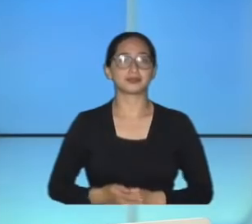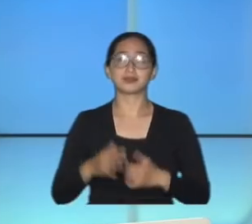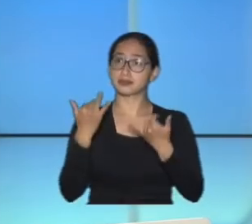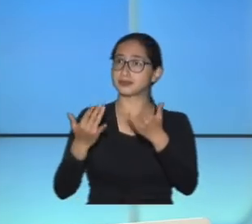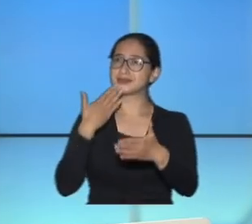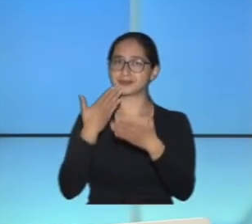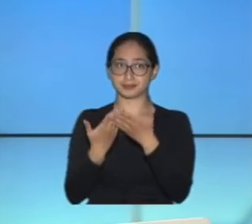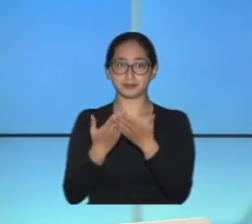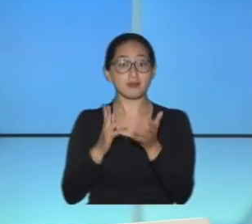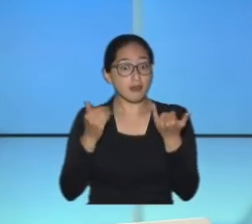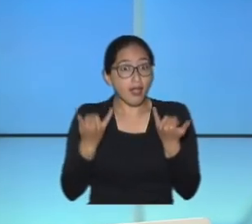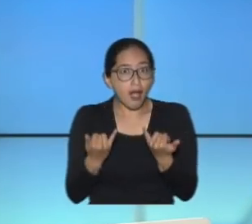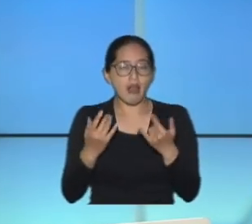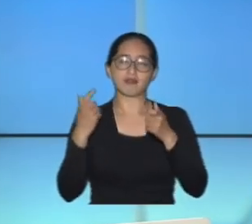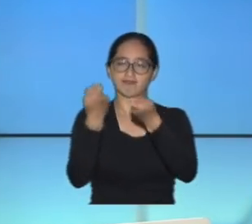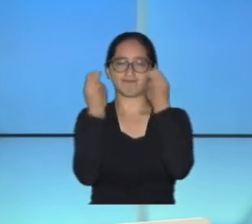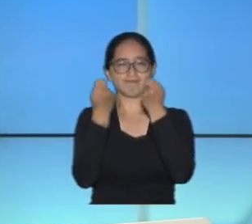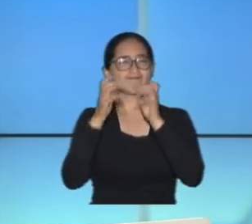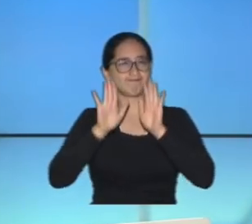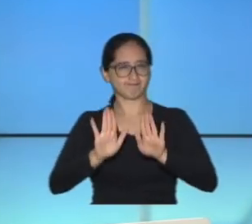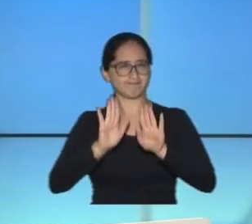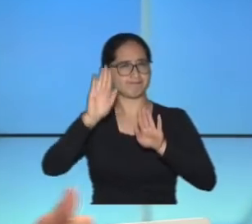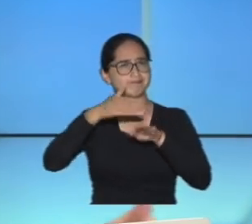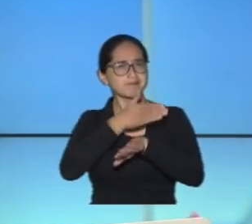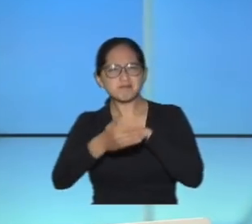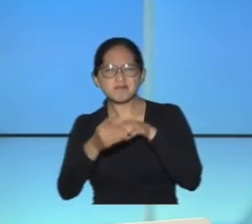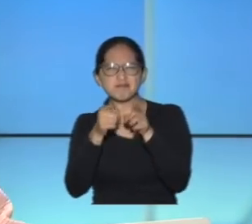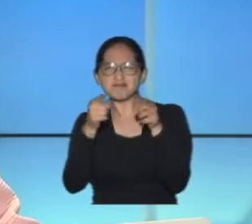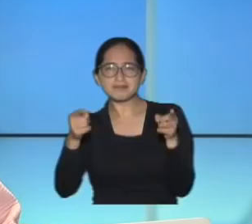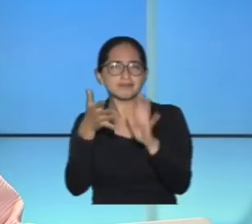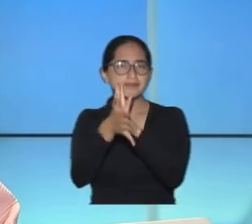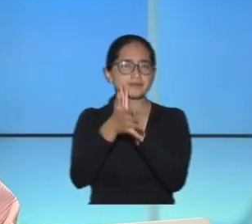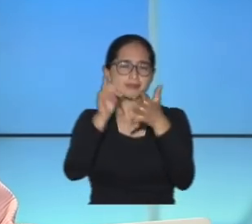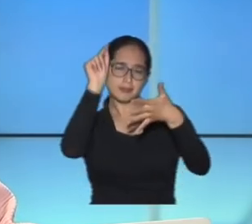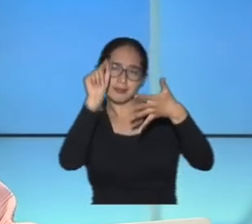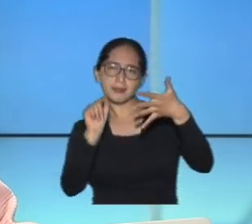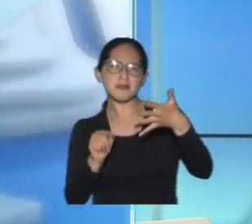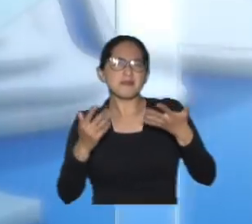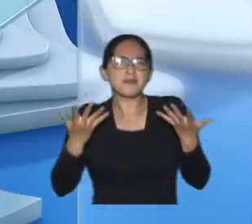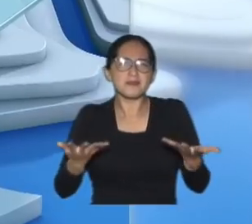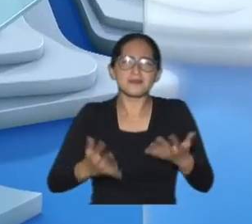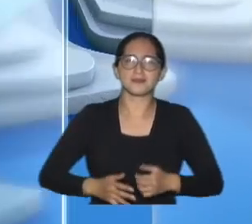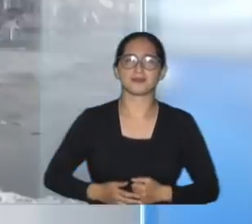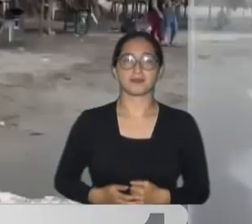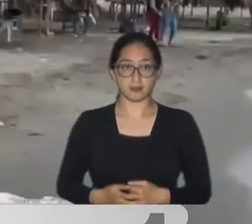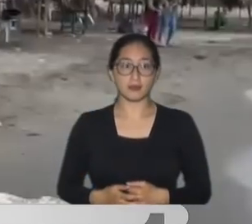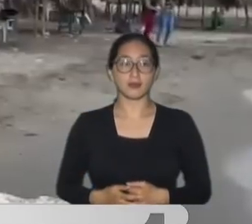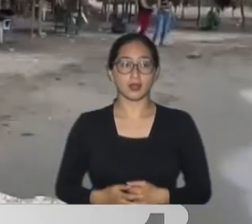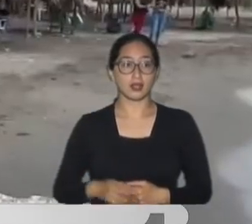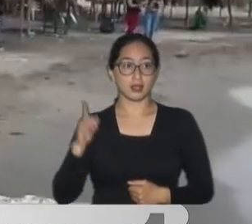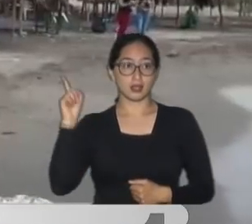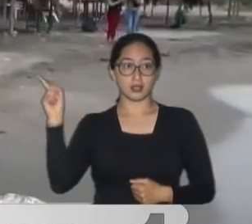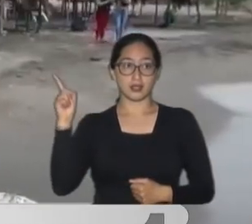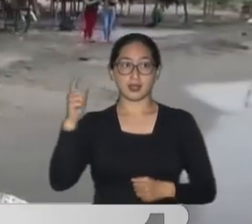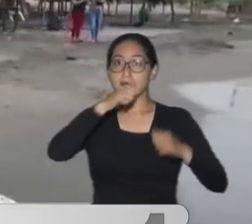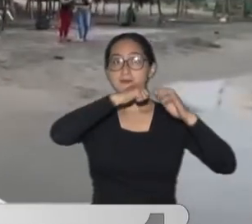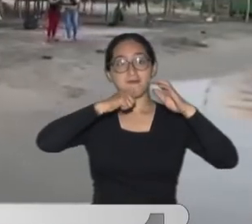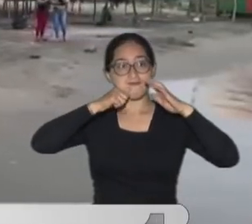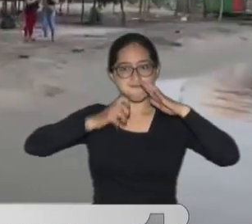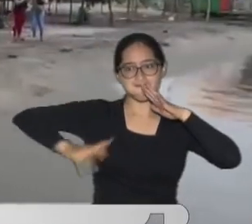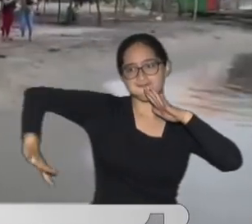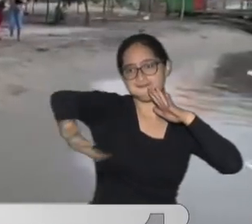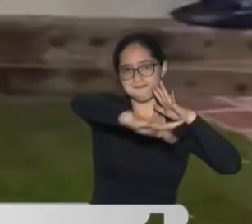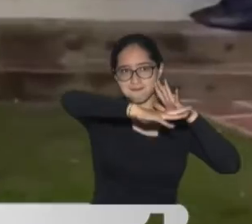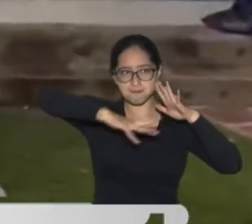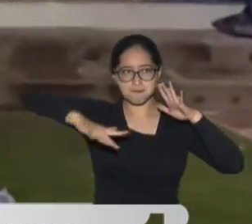muchas gracias. Y con esta información hacemos una pequeña pausa, pero al regresar a Noticentro 1, CMI, cierran 3 playas en Puerto Colombia